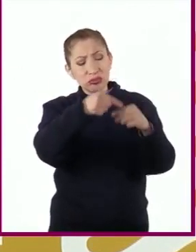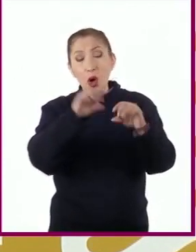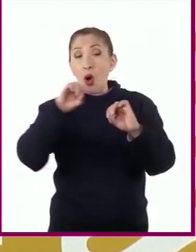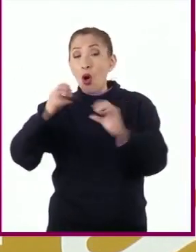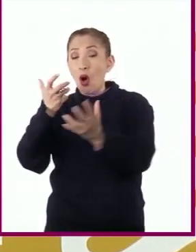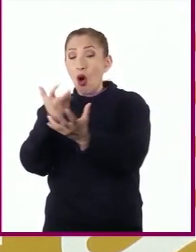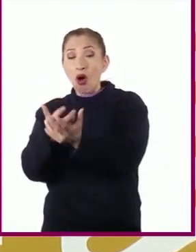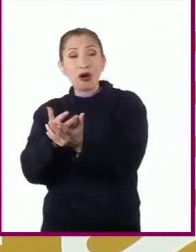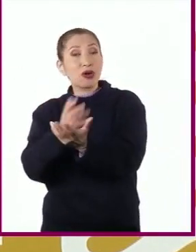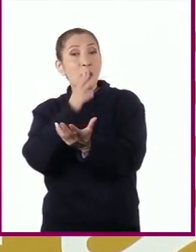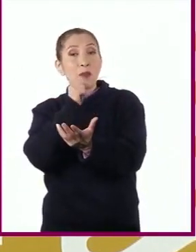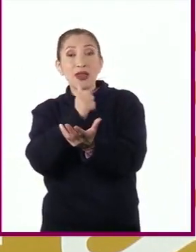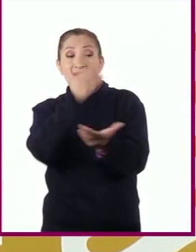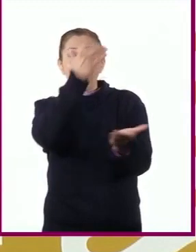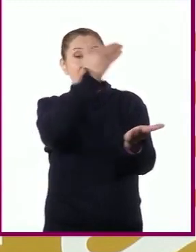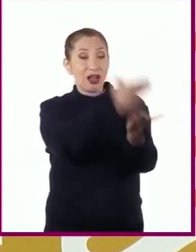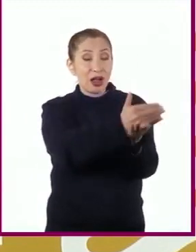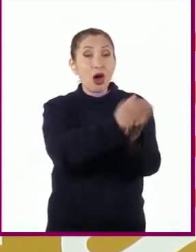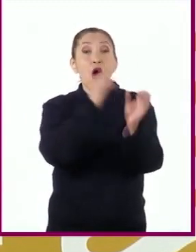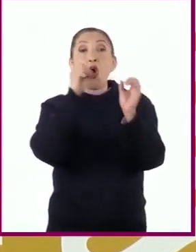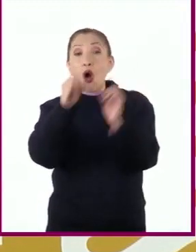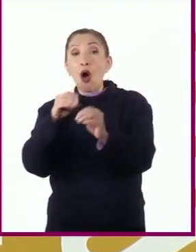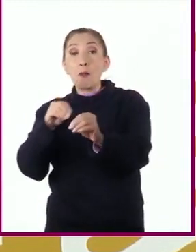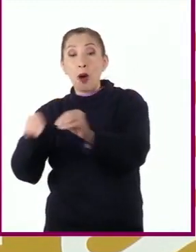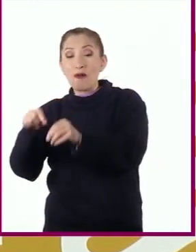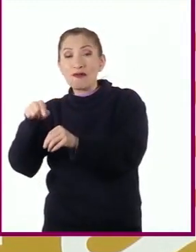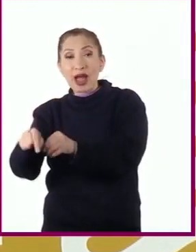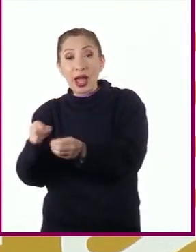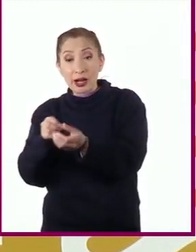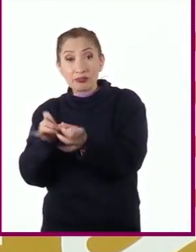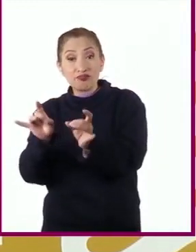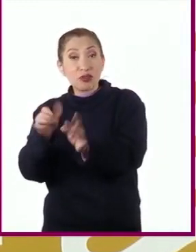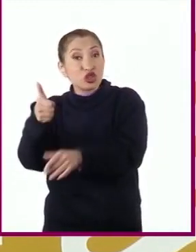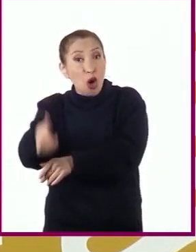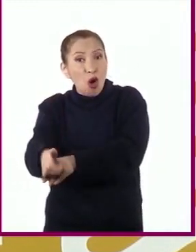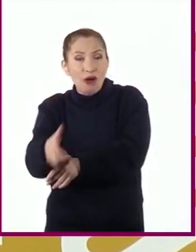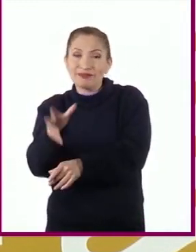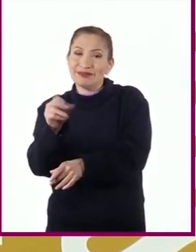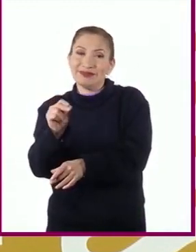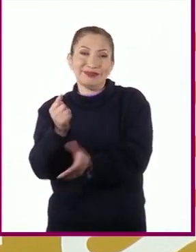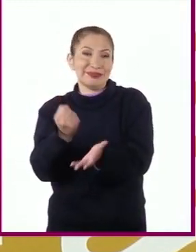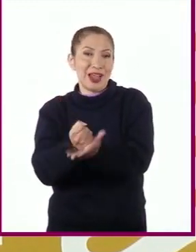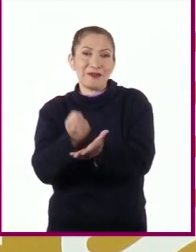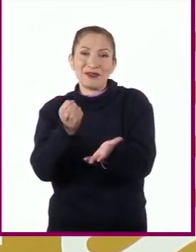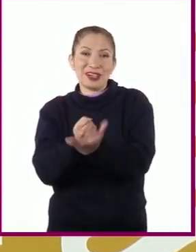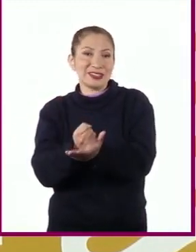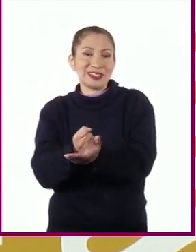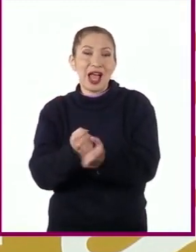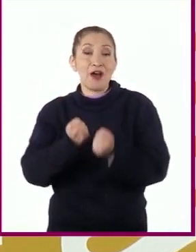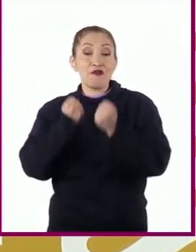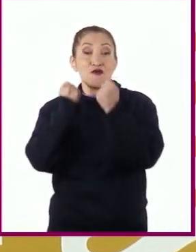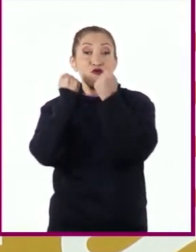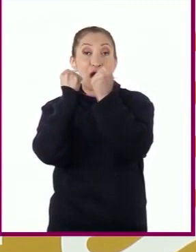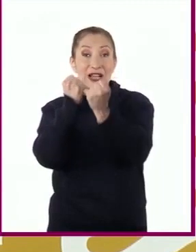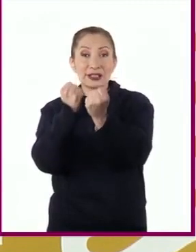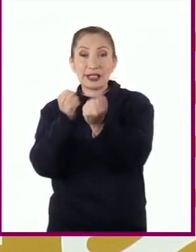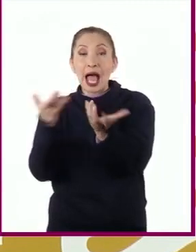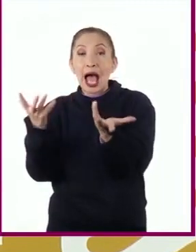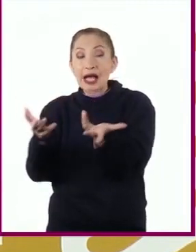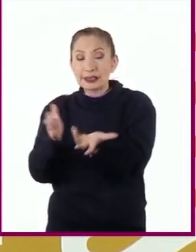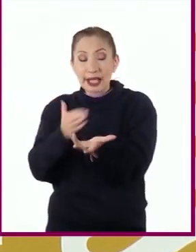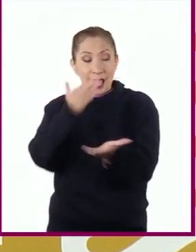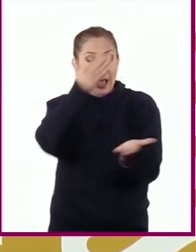reposo, no podrá detenerse o moverse espontáneamente. Necesita que una fuerza